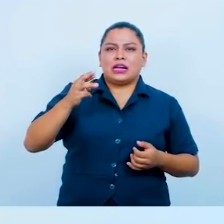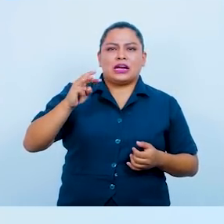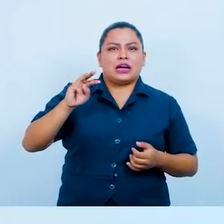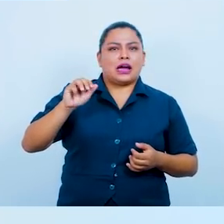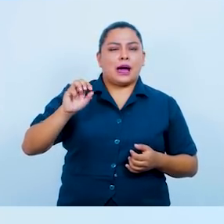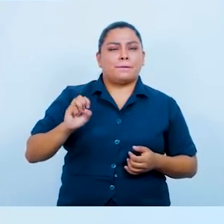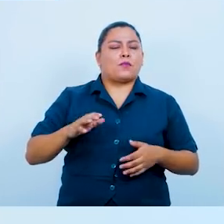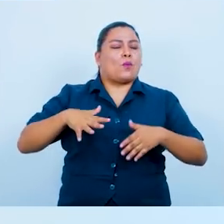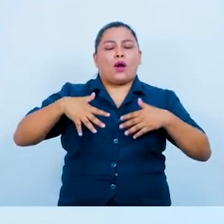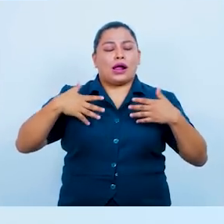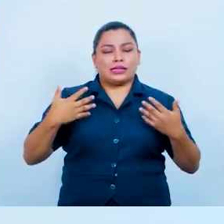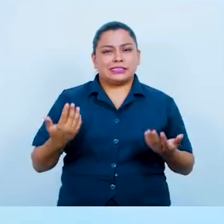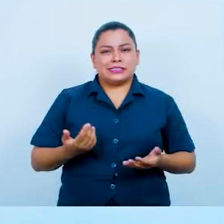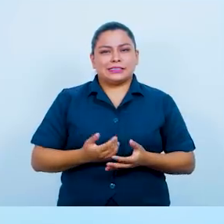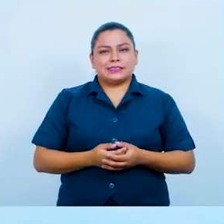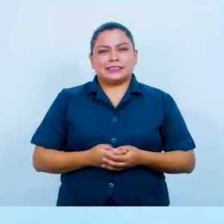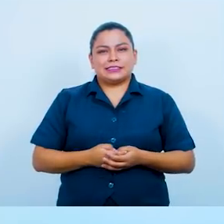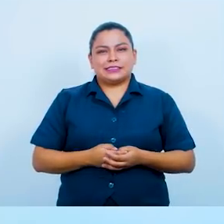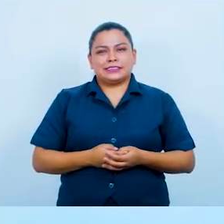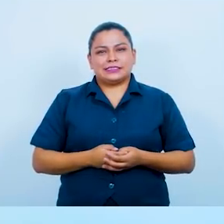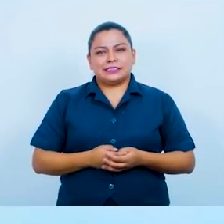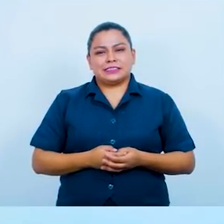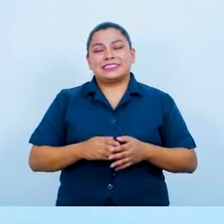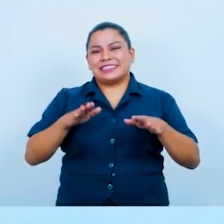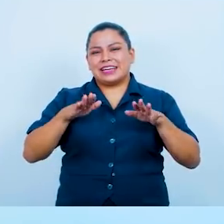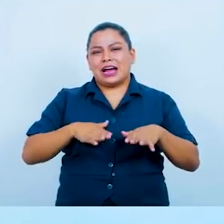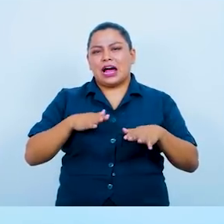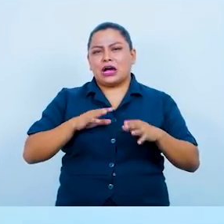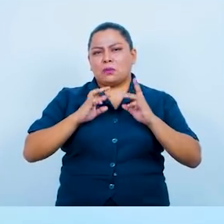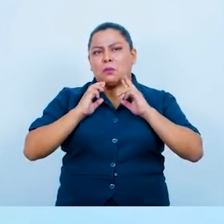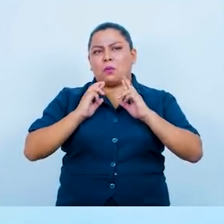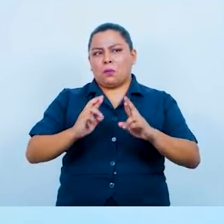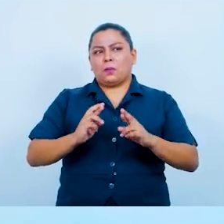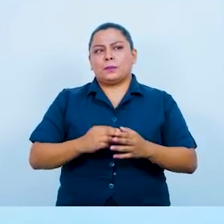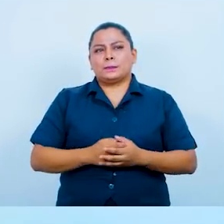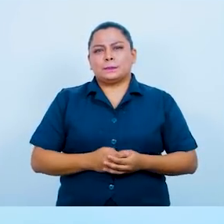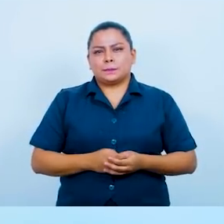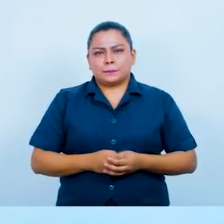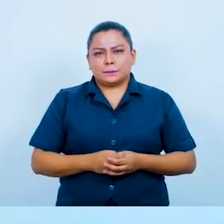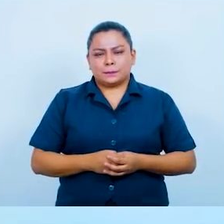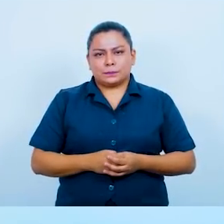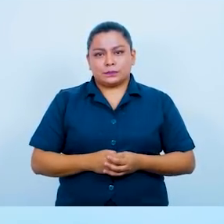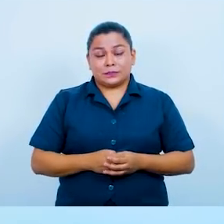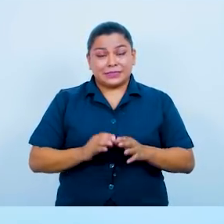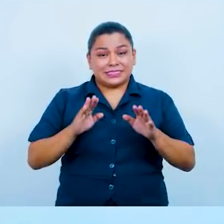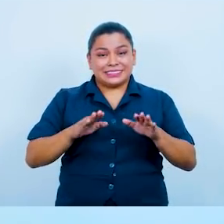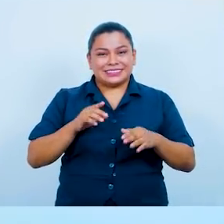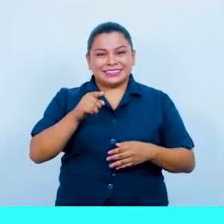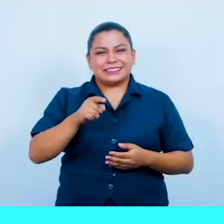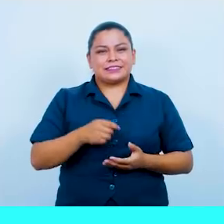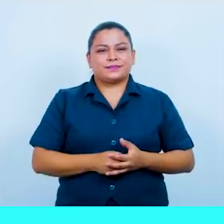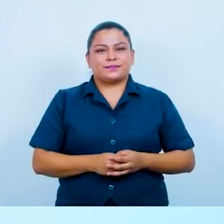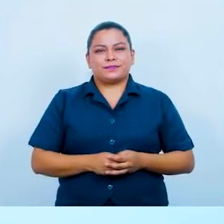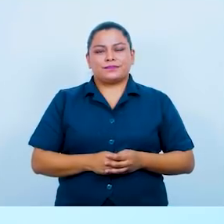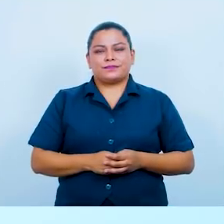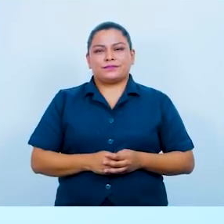que tengamos a nuestra disposición. Gracias por tus respuestas, Jacqueline. Gracias a ti, Dor.